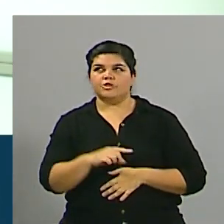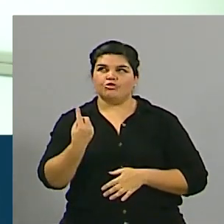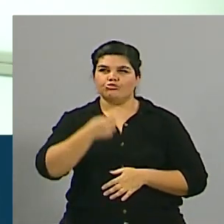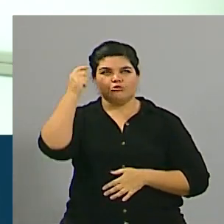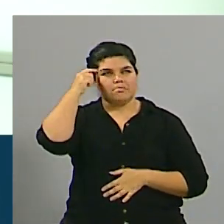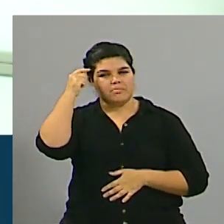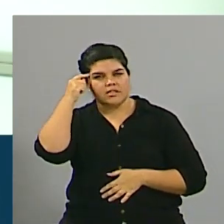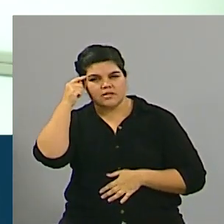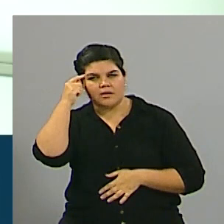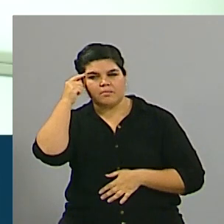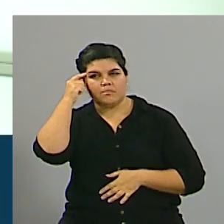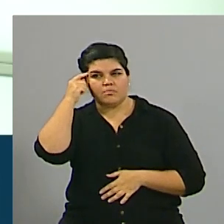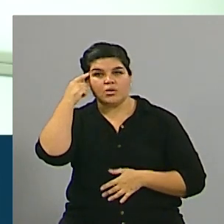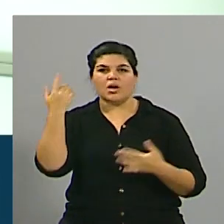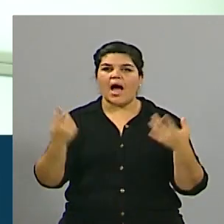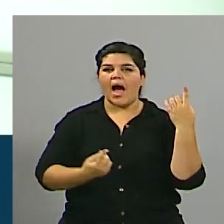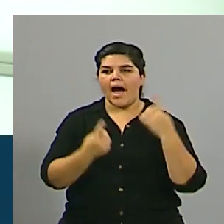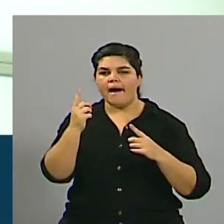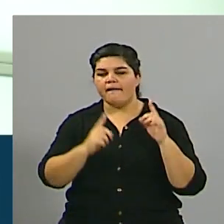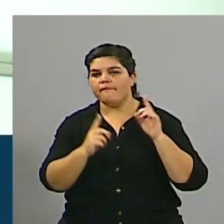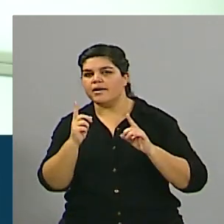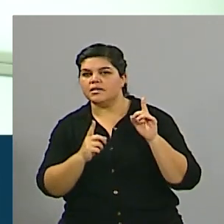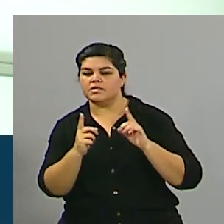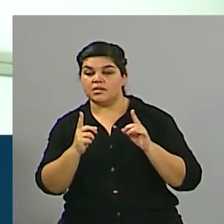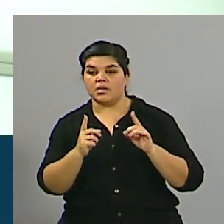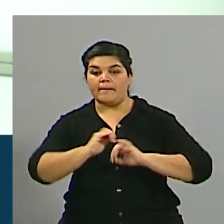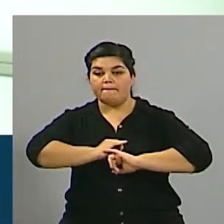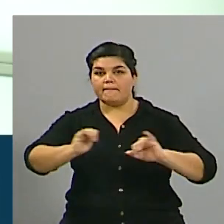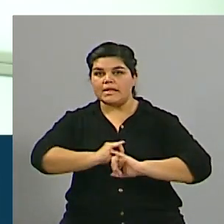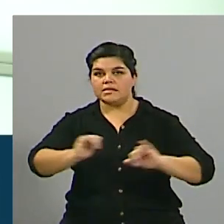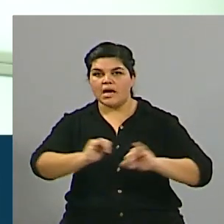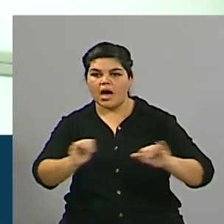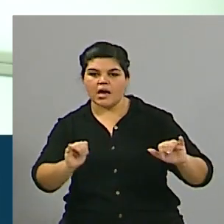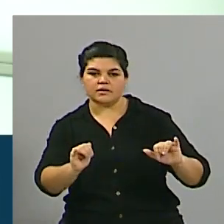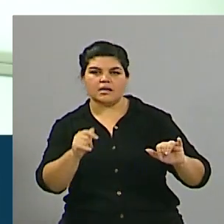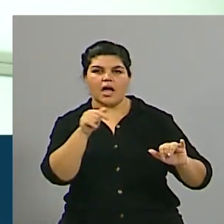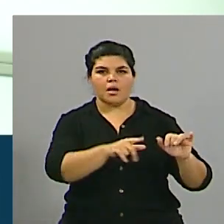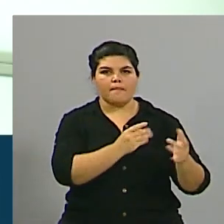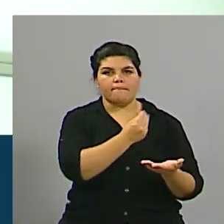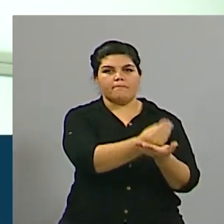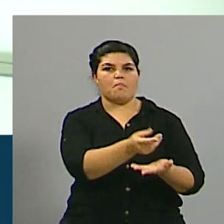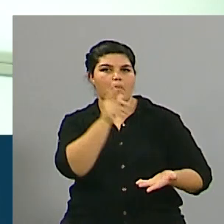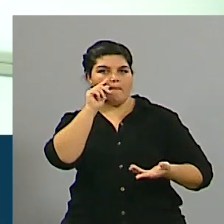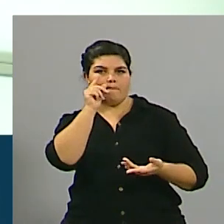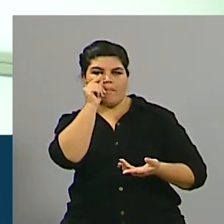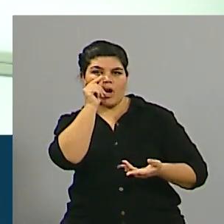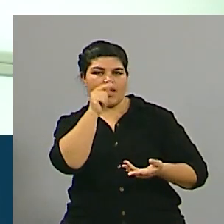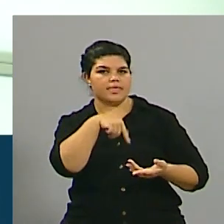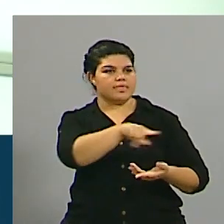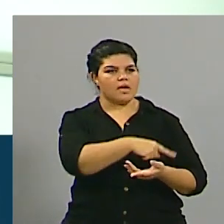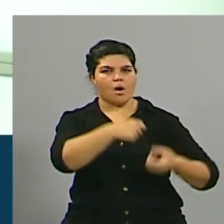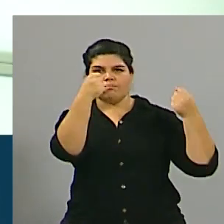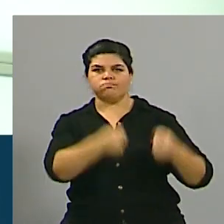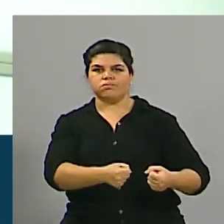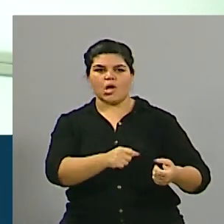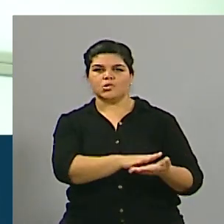pensamos que nos pueda llegar a convencer ese mensaje que hoy por hoy tienen algunos políticos que se creen que la solución es esa, bueno, está claro